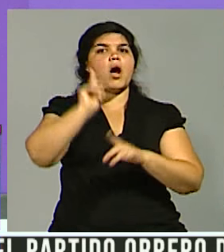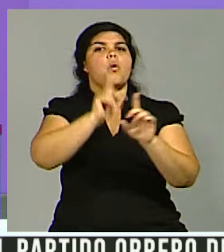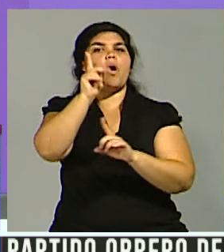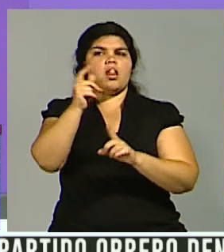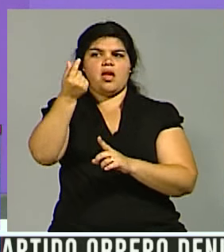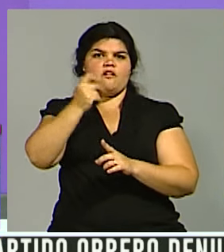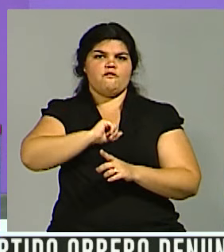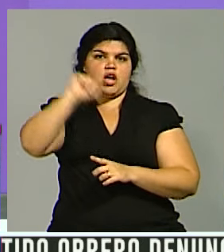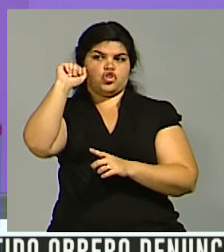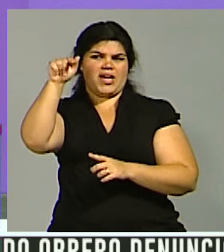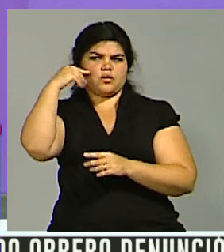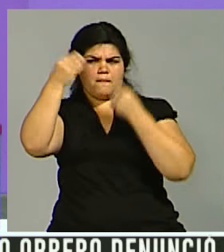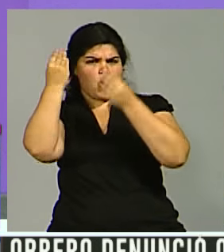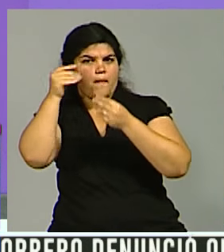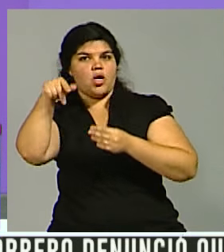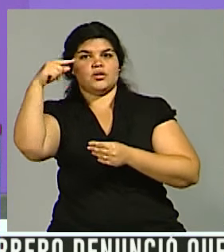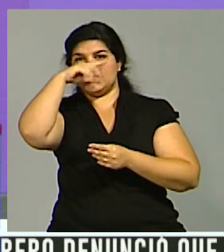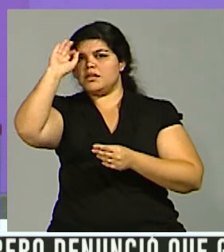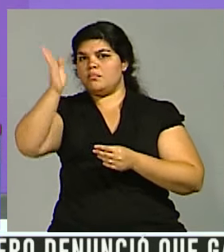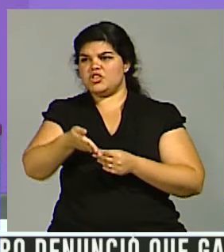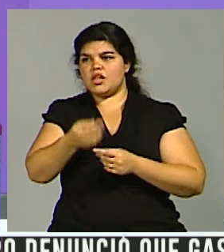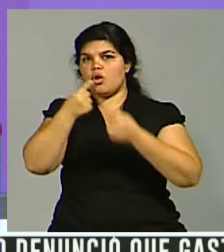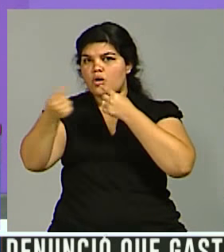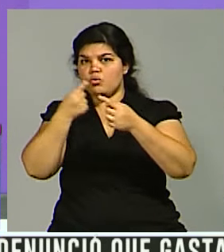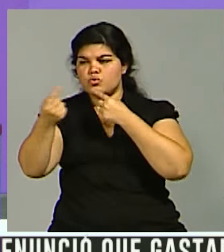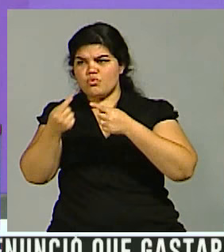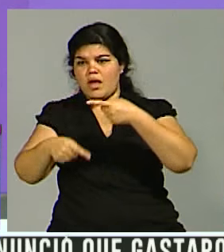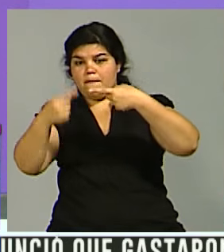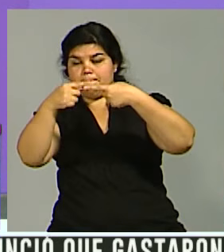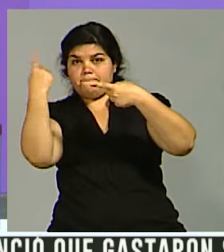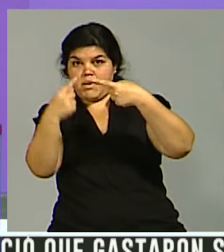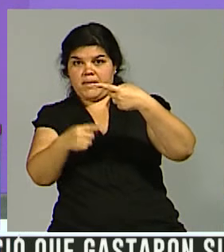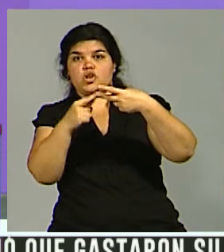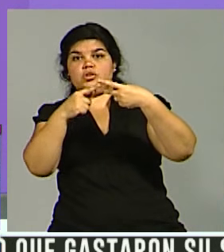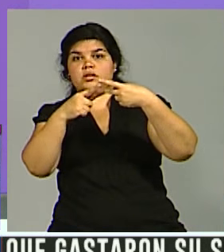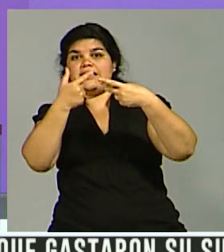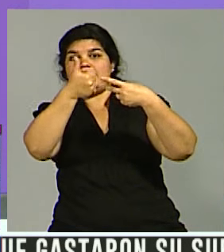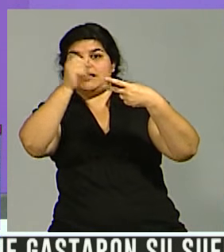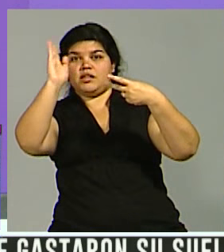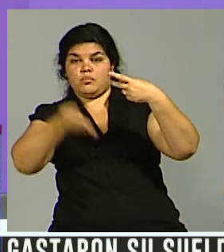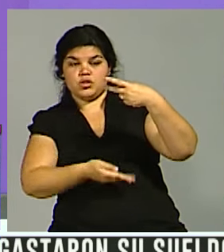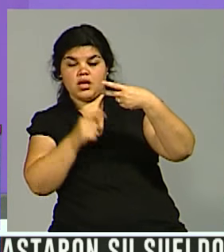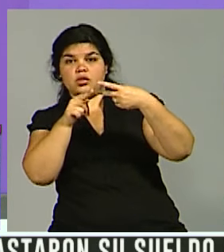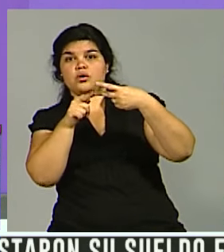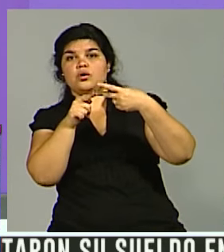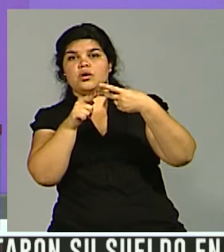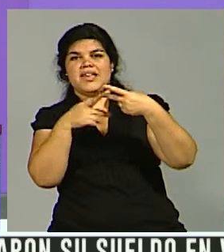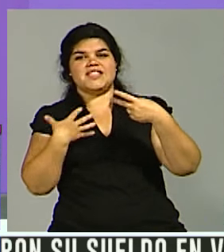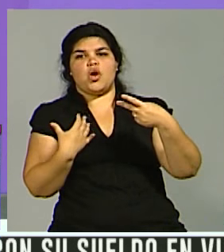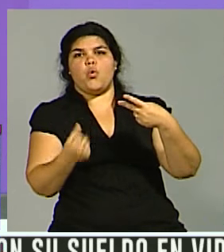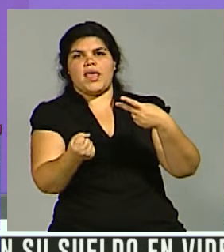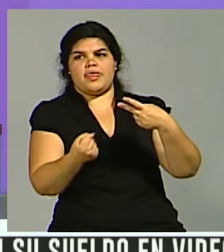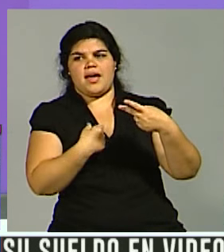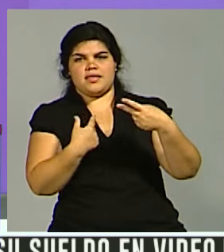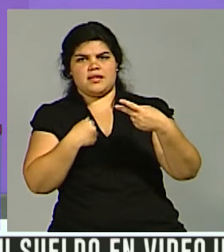inflación, prácticamente con un 70% de los encuestados. Le siguen un 60% casi el tema de la inseguridad,